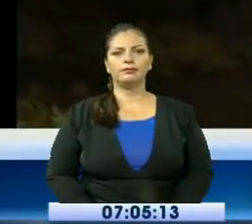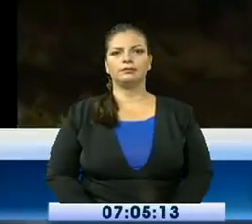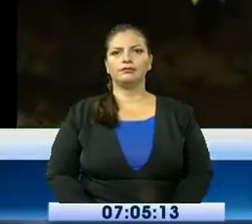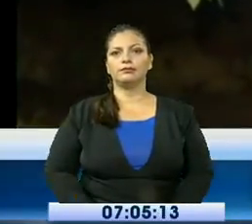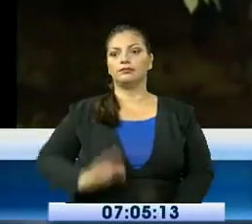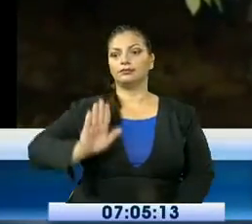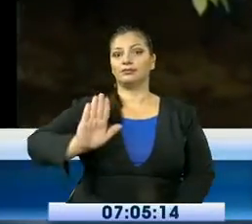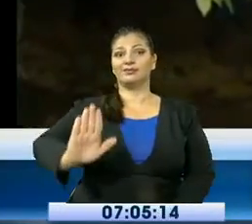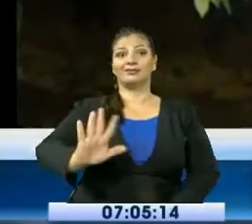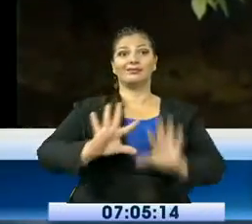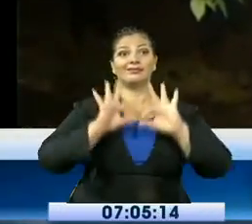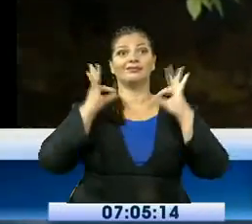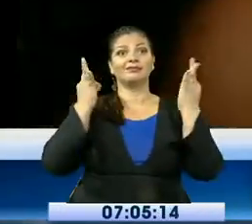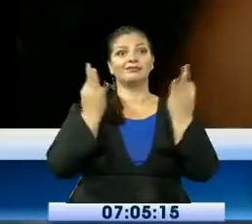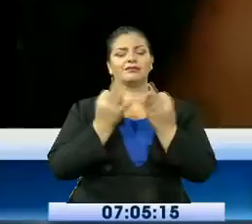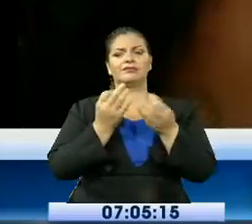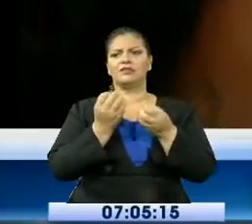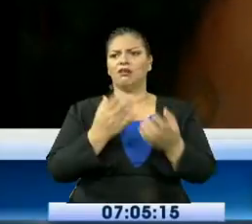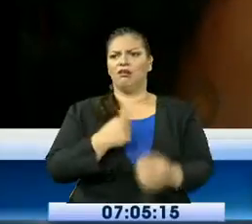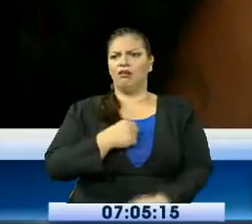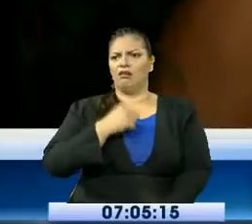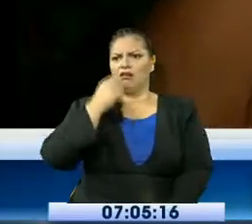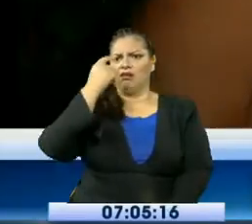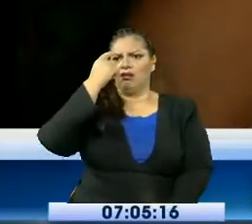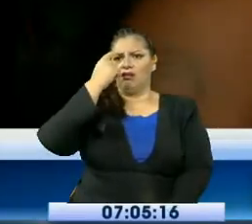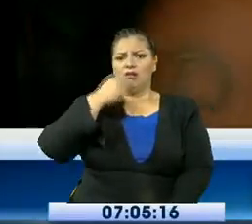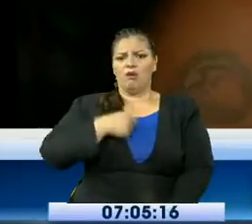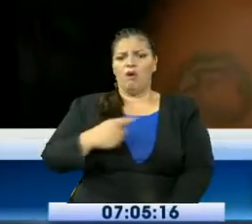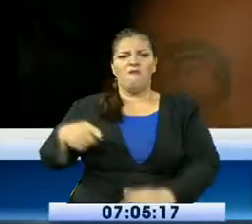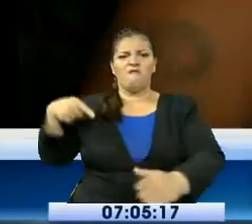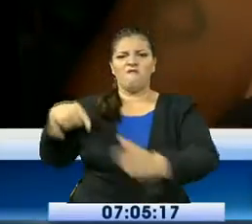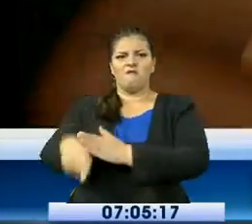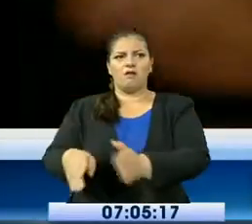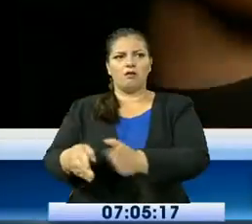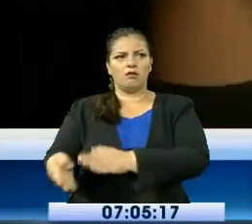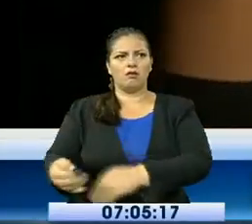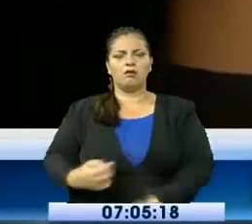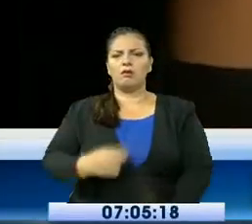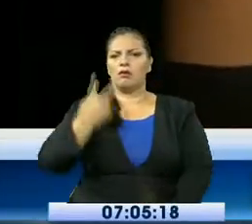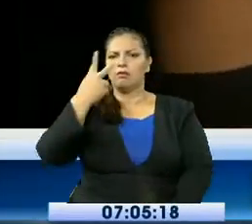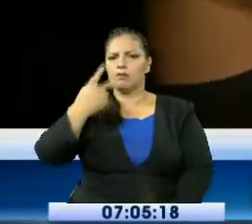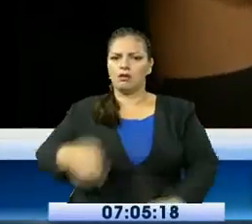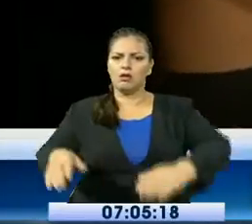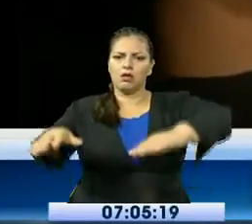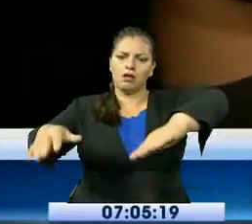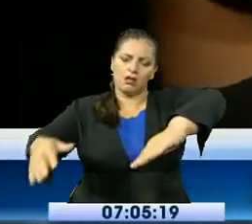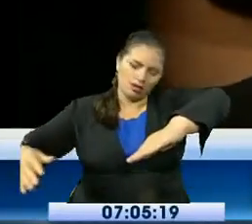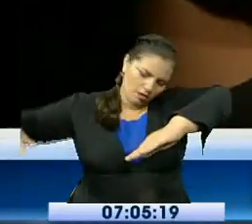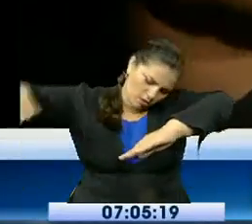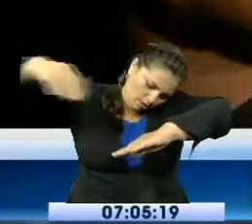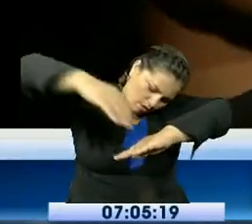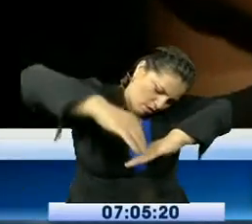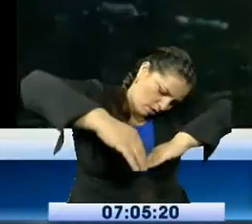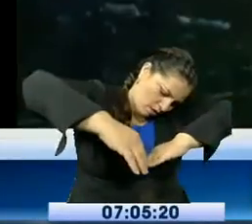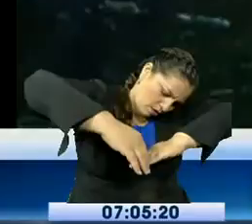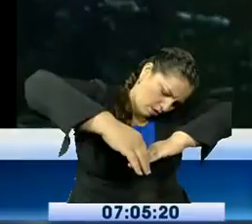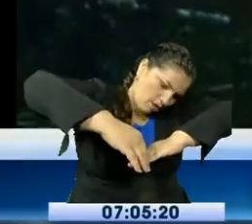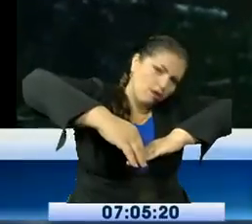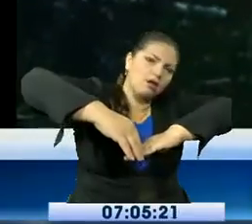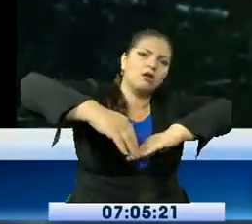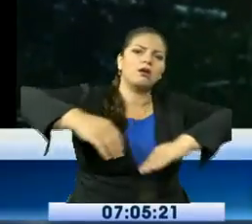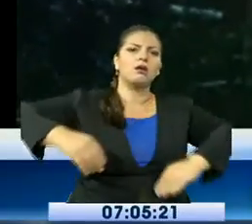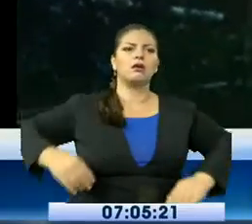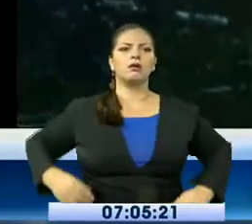sospecha que se trata de un crimen. El cadáver lo encontré boca abajo, con el brazo así, como que queriendo decir, como que queriendo separar,